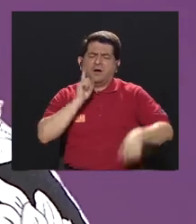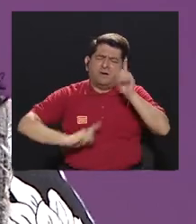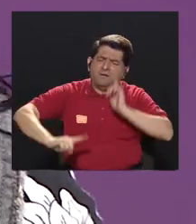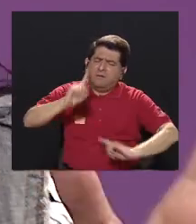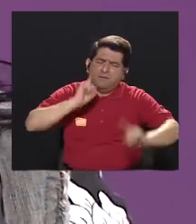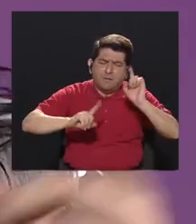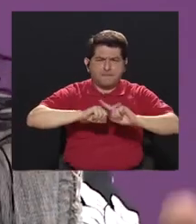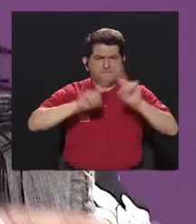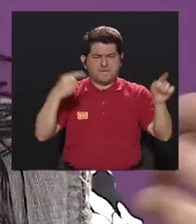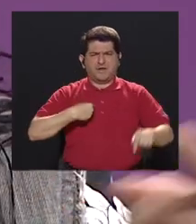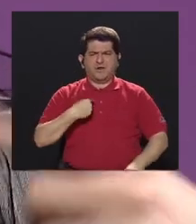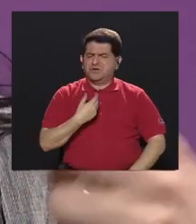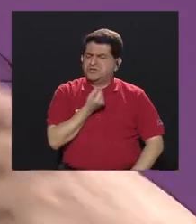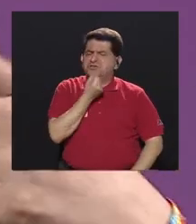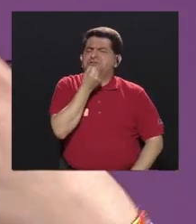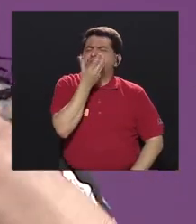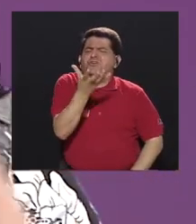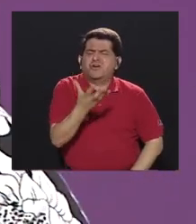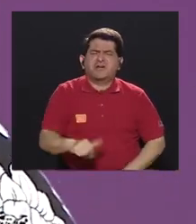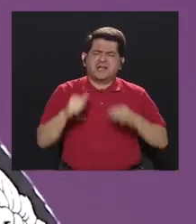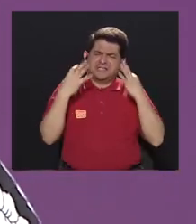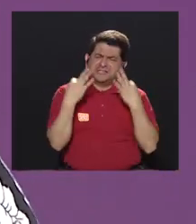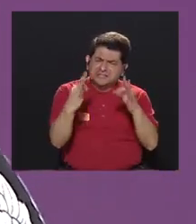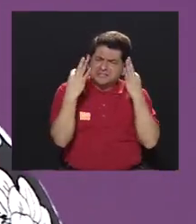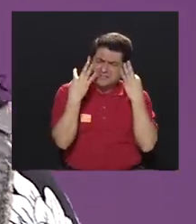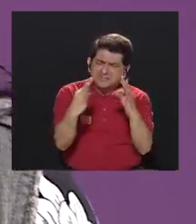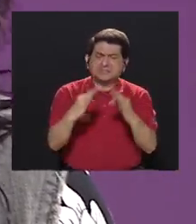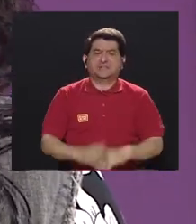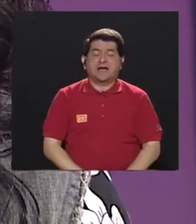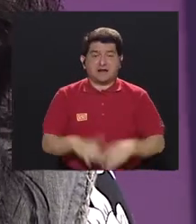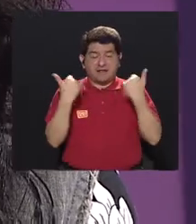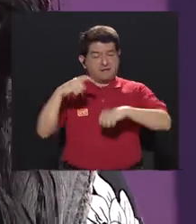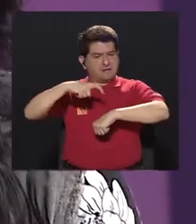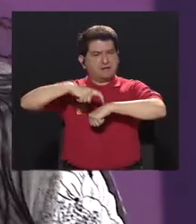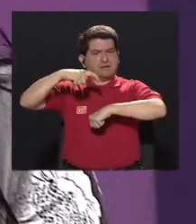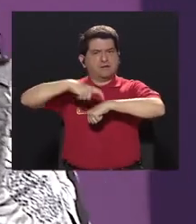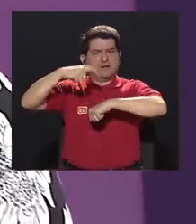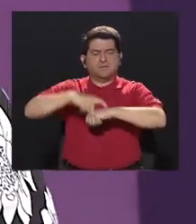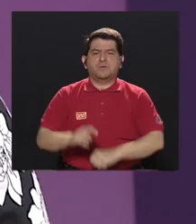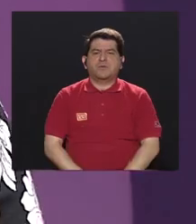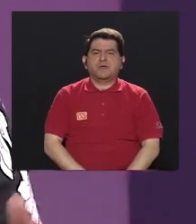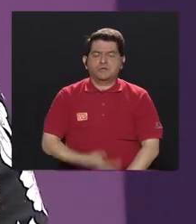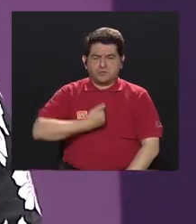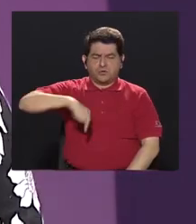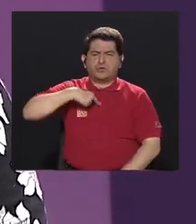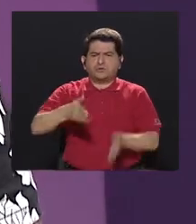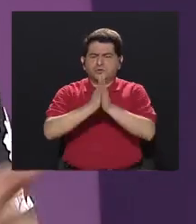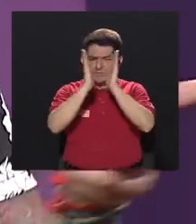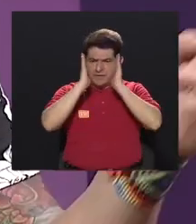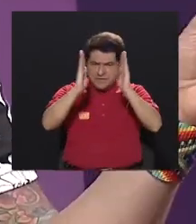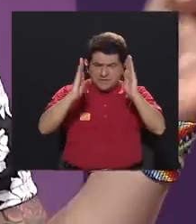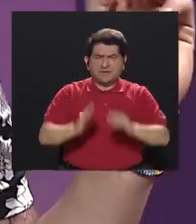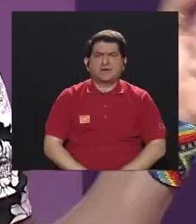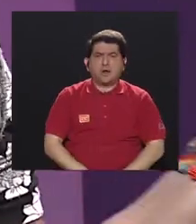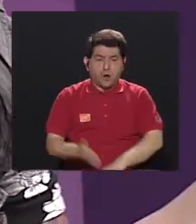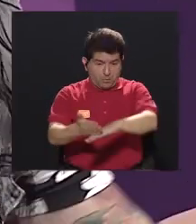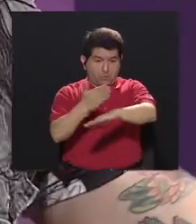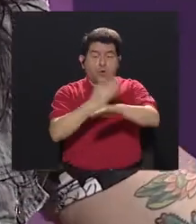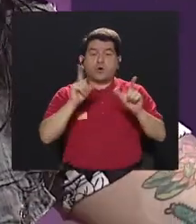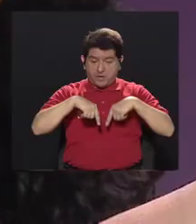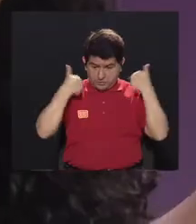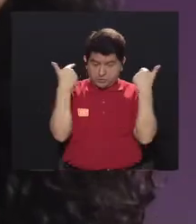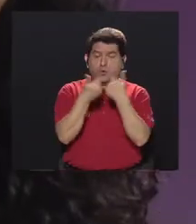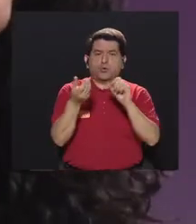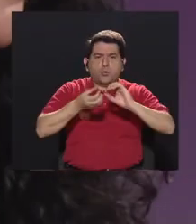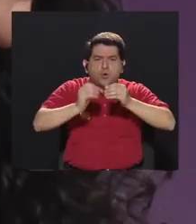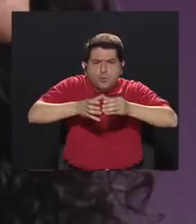llanto, pero mejor grito hasta quedarme sin aliento. Ya llegó el momento de hacernos escuchar, crece el movimiento, cada